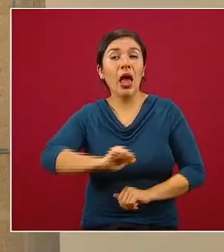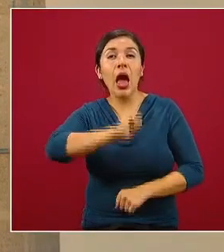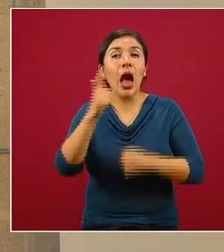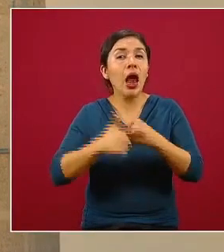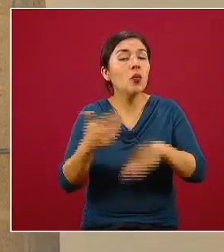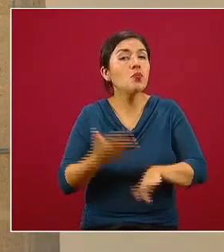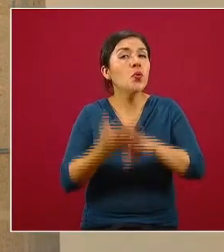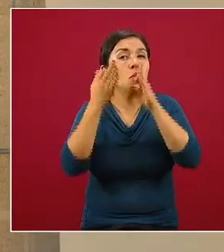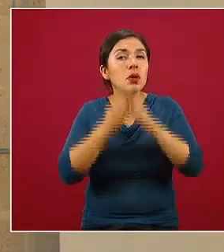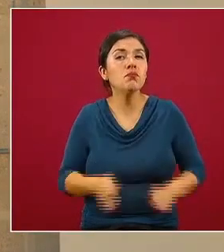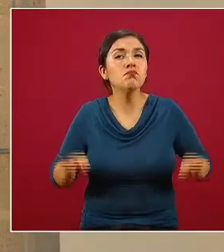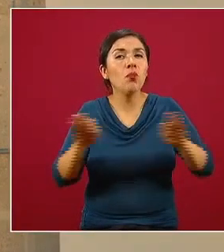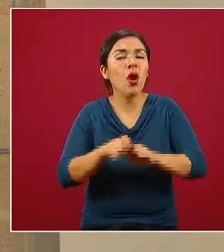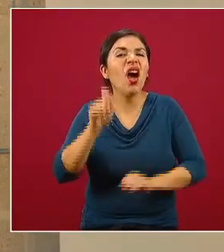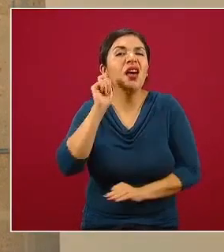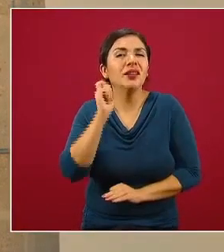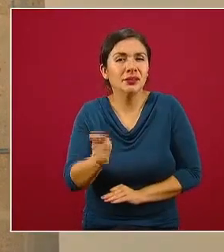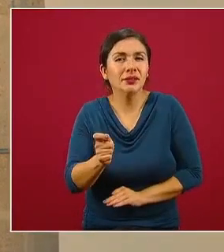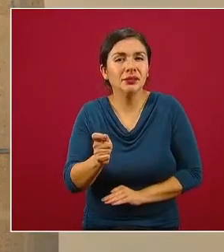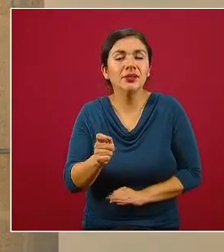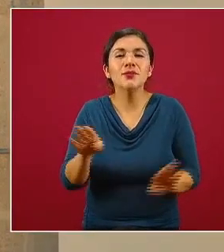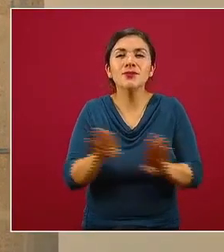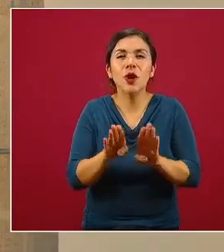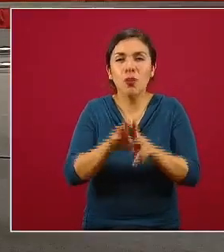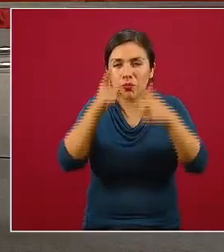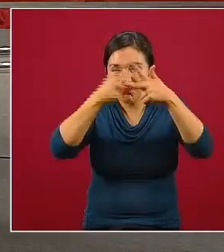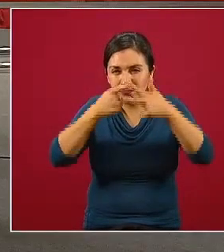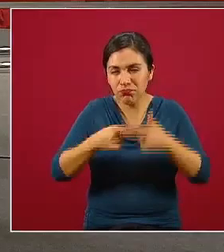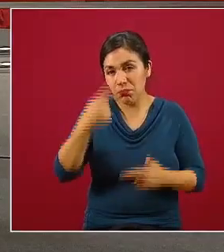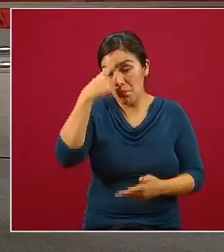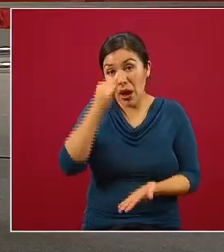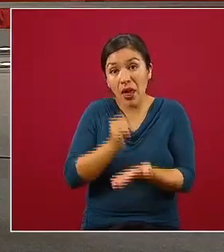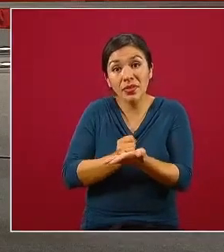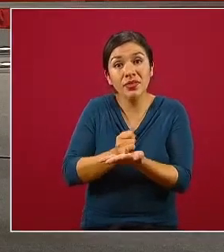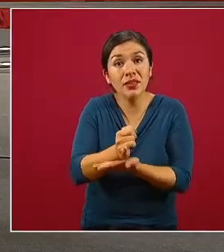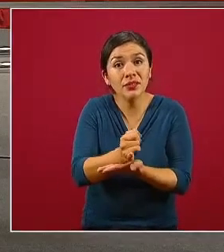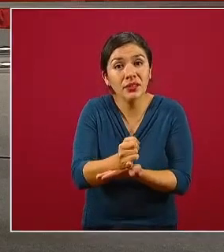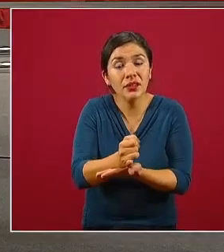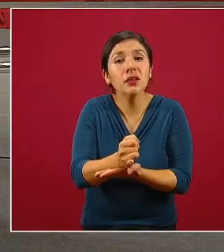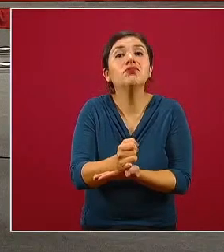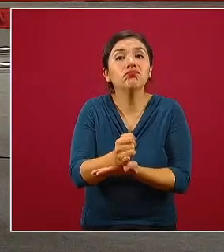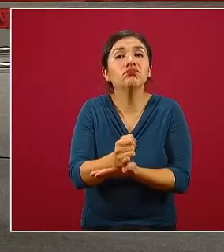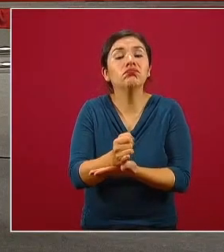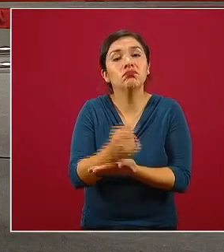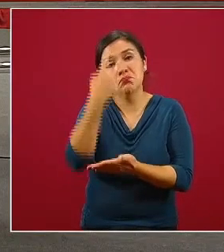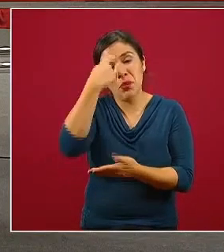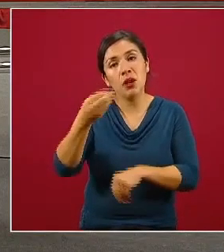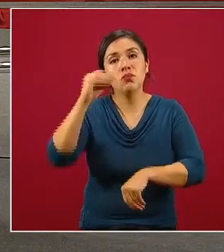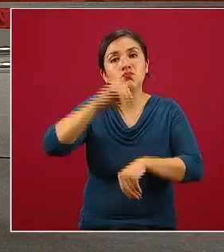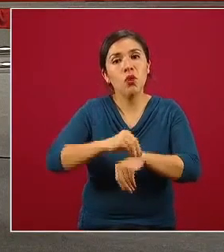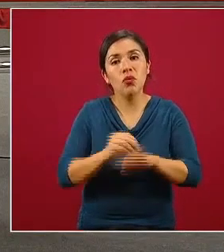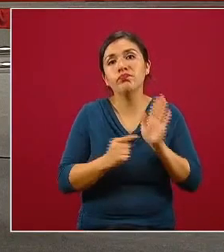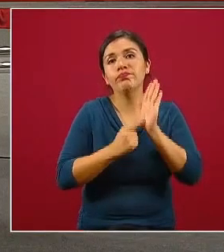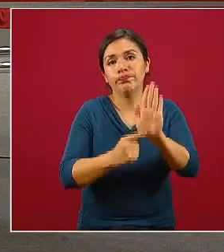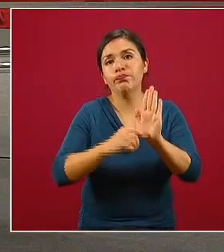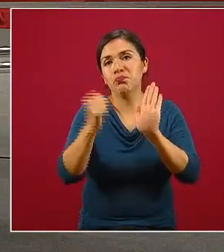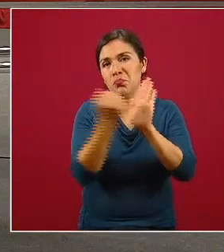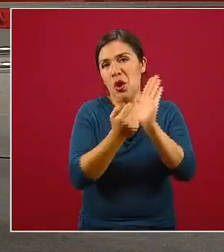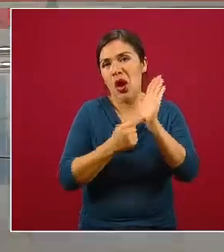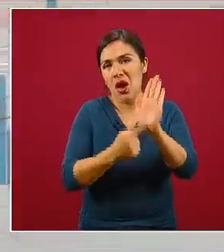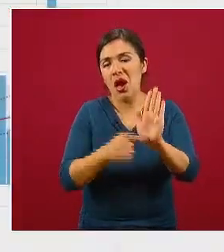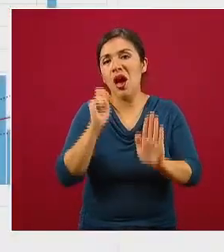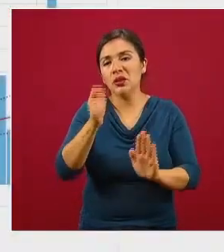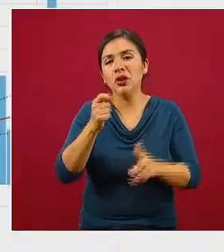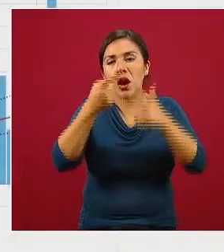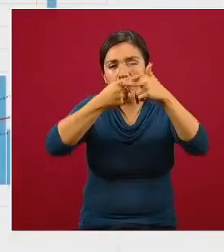muy importante son estas proyecciones con las que decidimos poner en la portada del sitio, que son